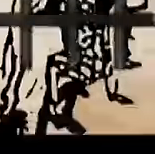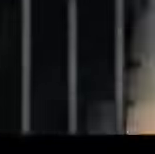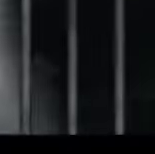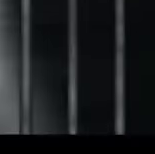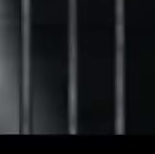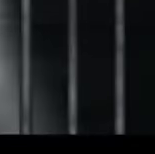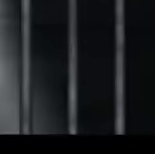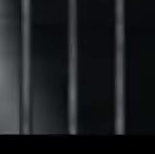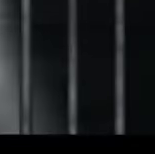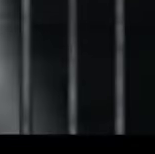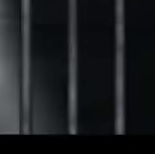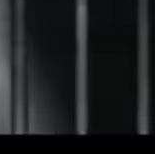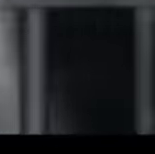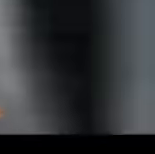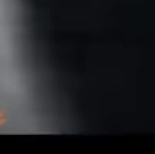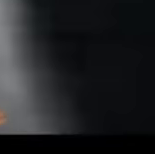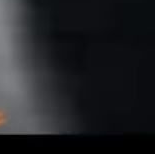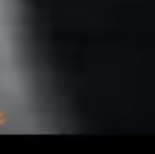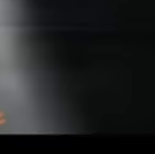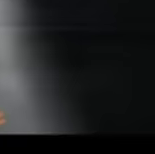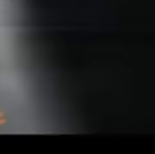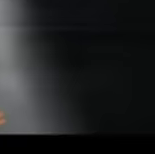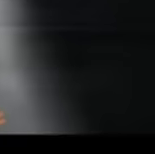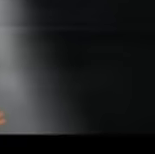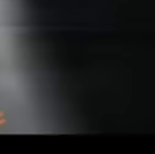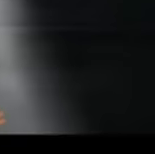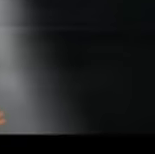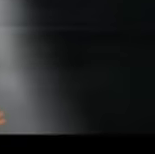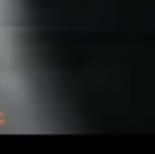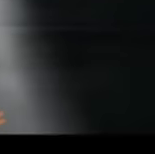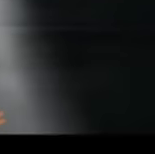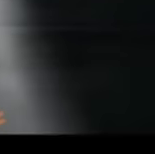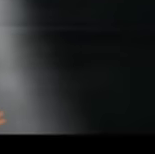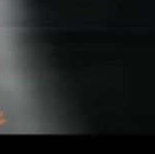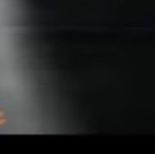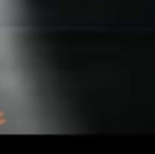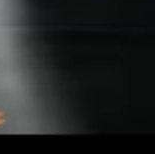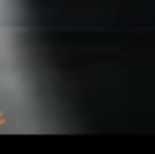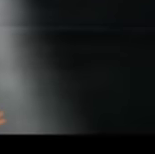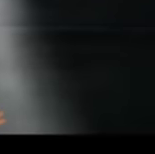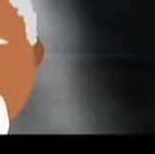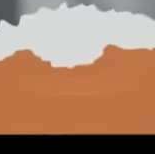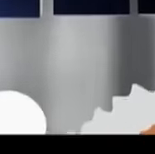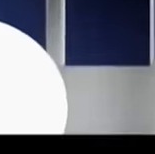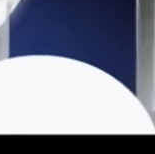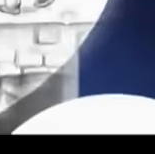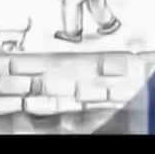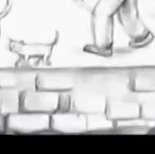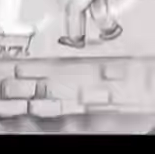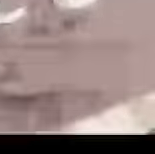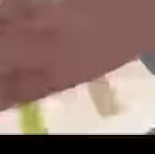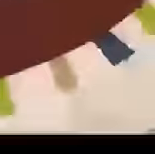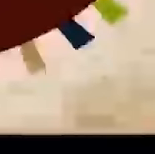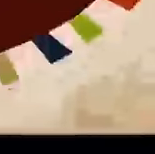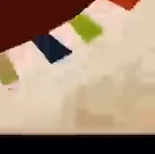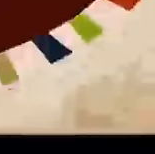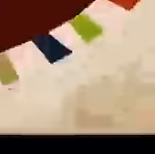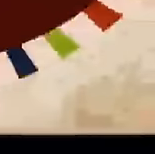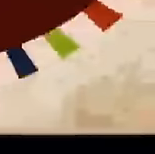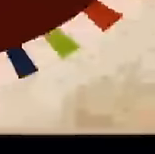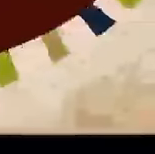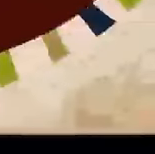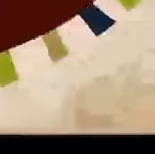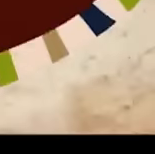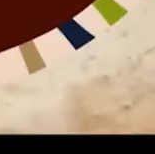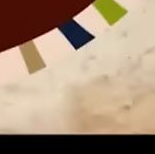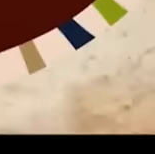ideales, fue encarcelado por 27 años. Durante este tiempo, pensaba mucho y estaba cada día más convencido de que todas las personas